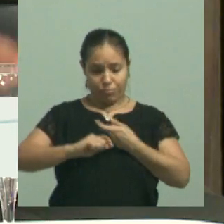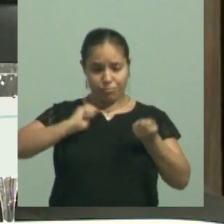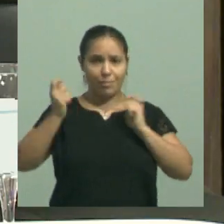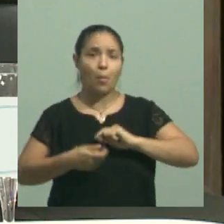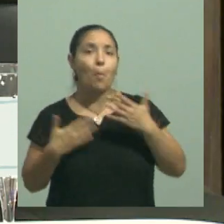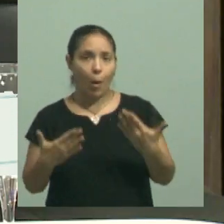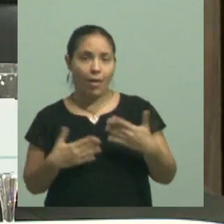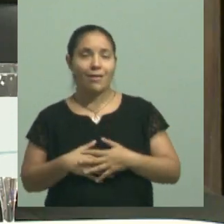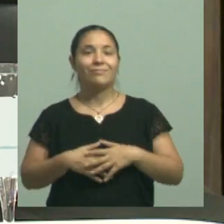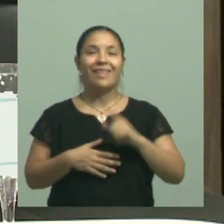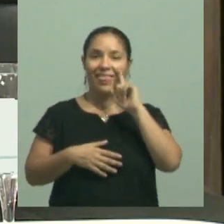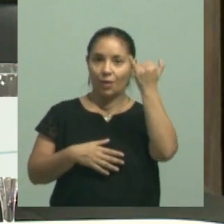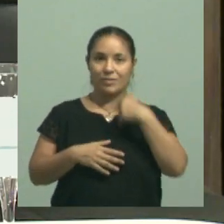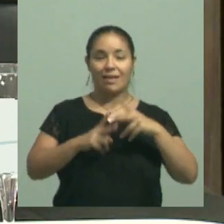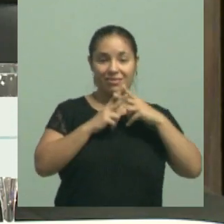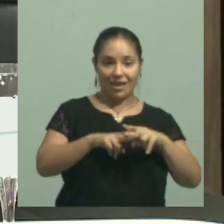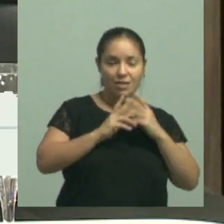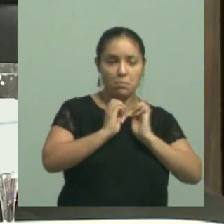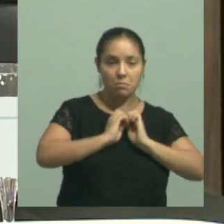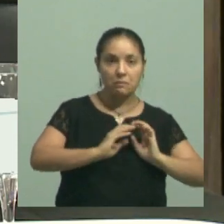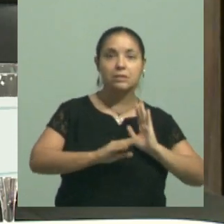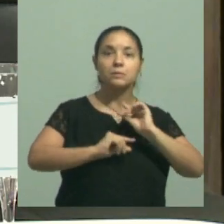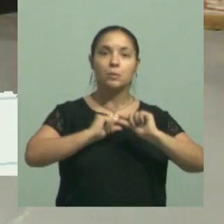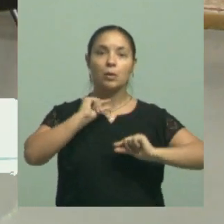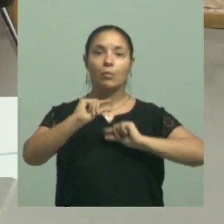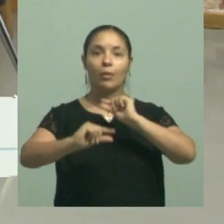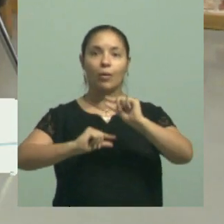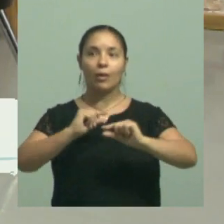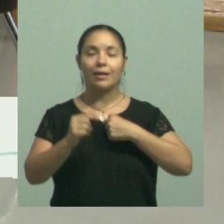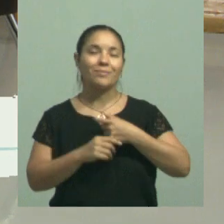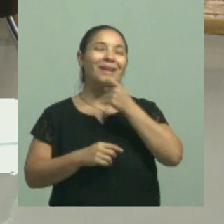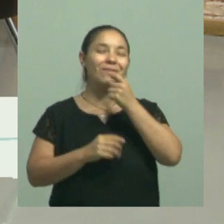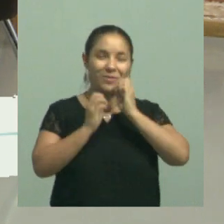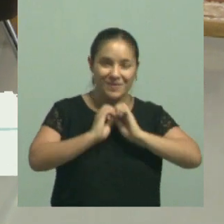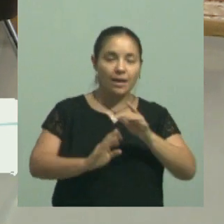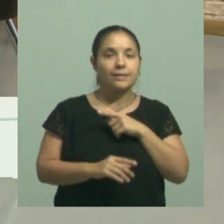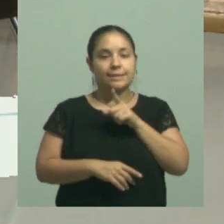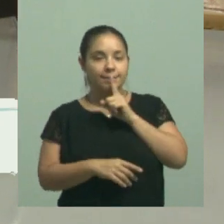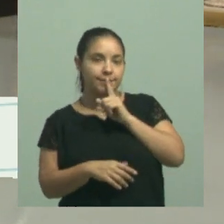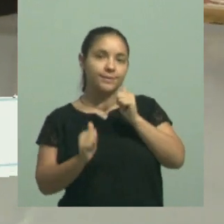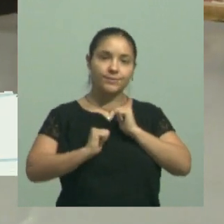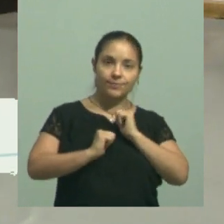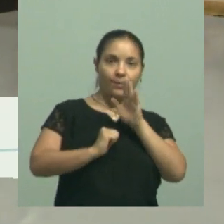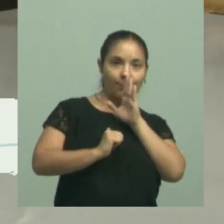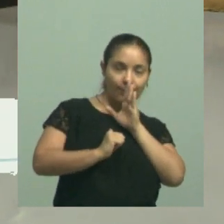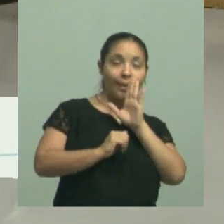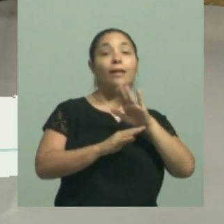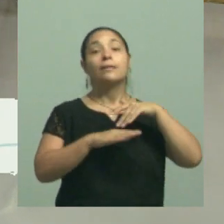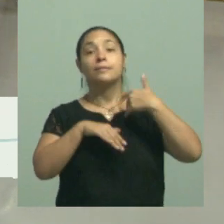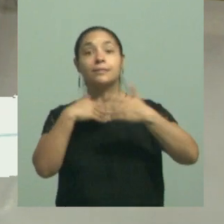Cuando empieza el taller, tiene una actitud un poquito que les da más retraída. Y cuando terminan le pegan a todo lo que